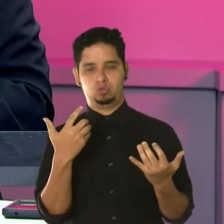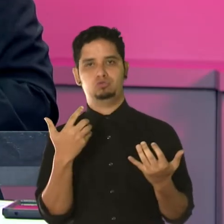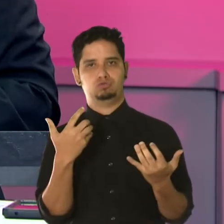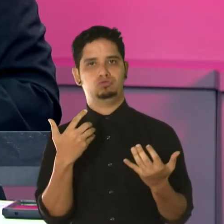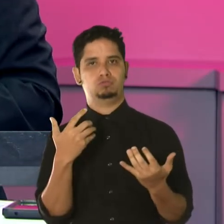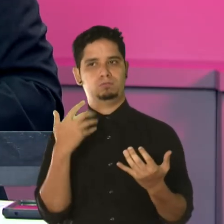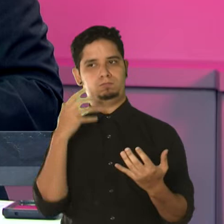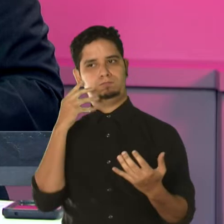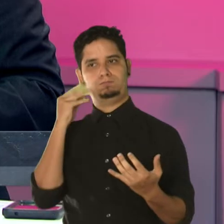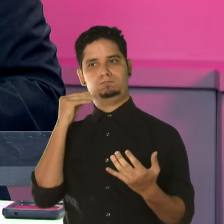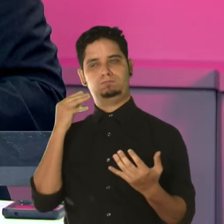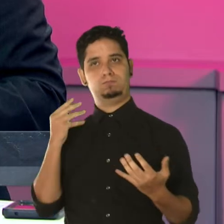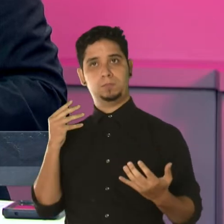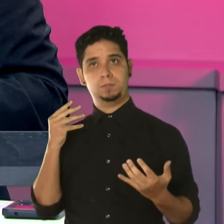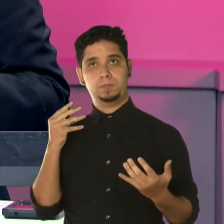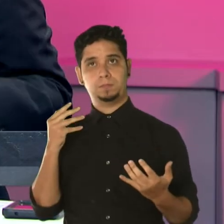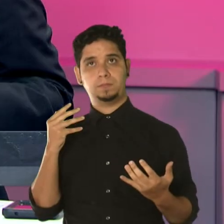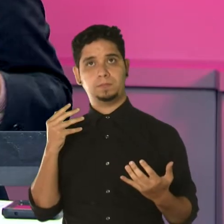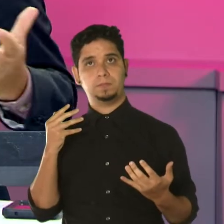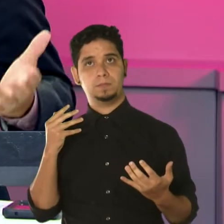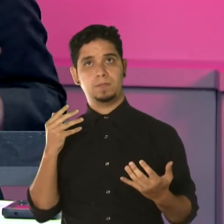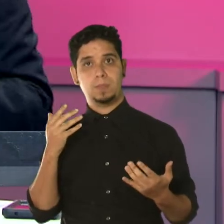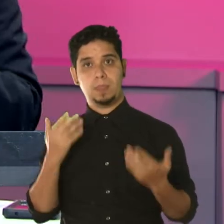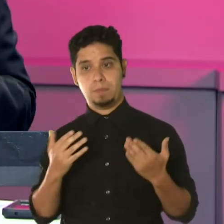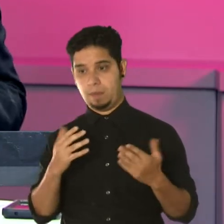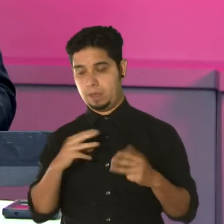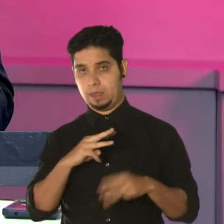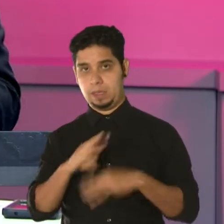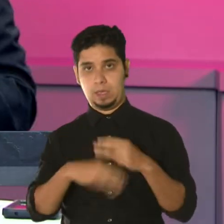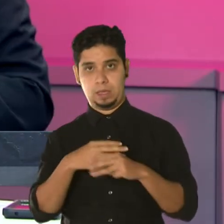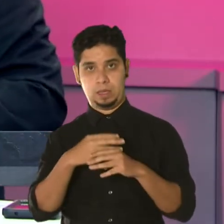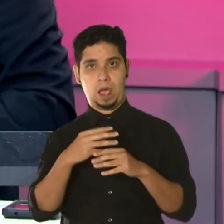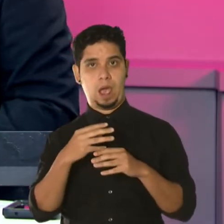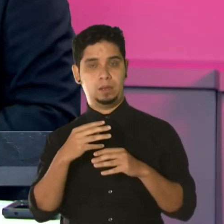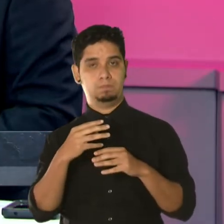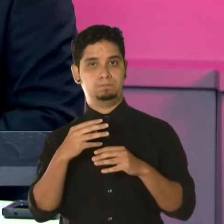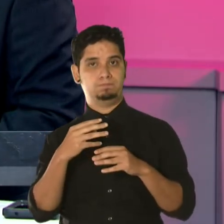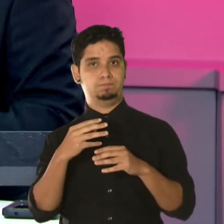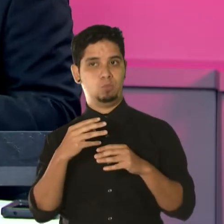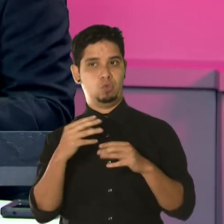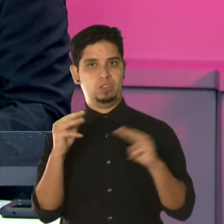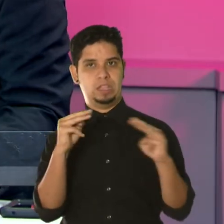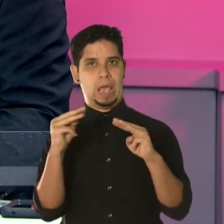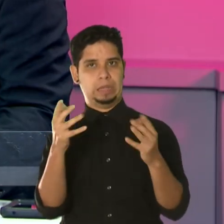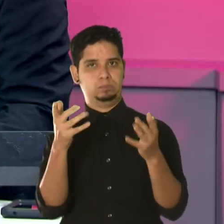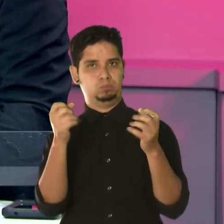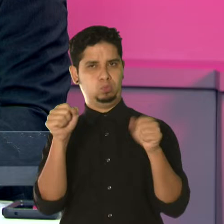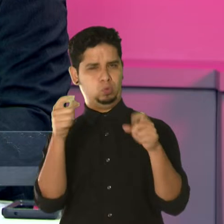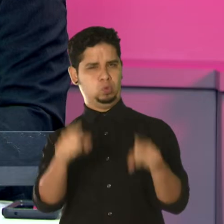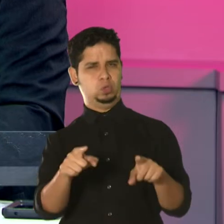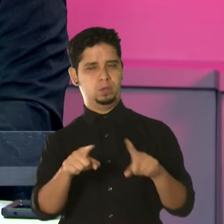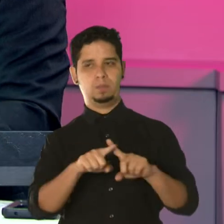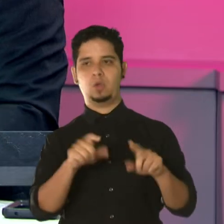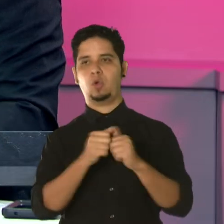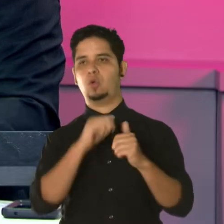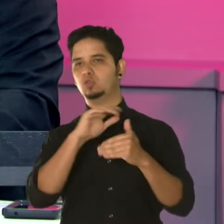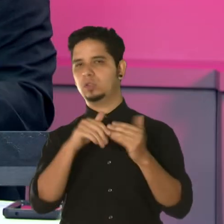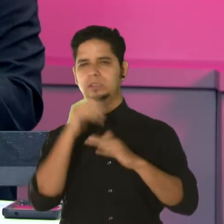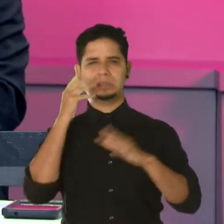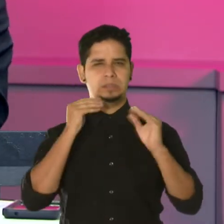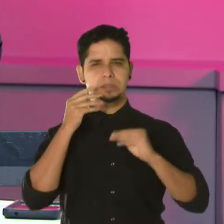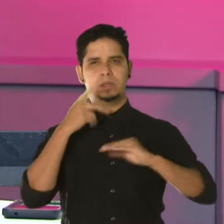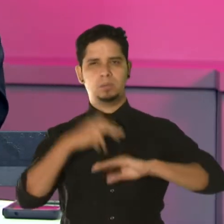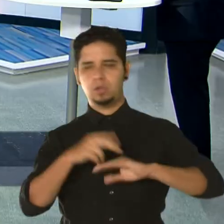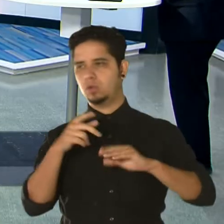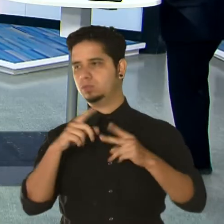experimentando una posible guerra mundial, eso podría ocurrir, ¿verdad? Pero con todo lo que ha experimentado el pueblo de Puerto Rico, el sufrimiento, el